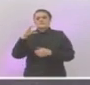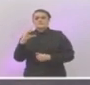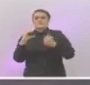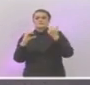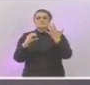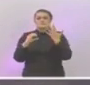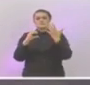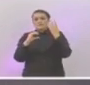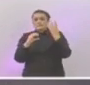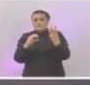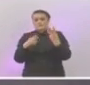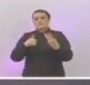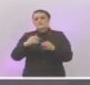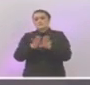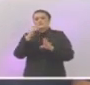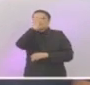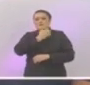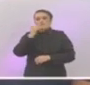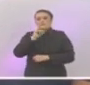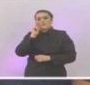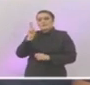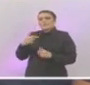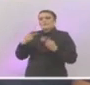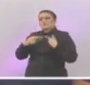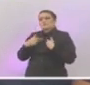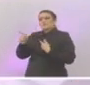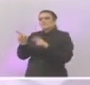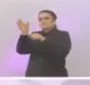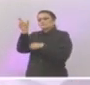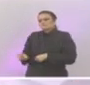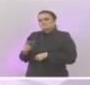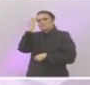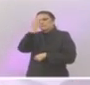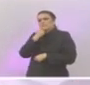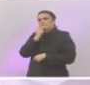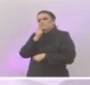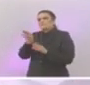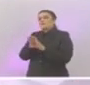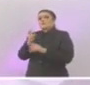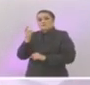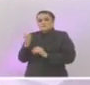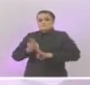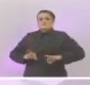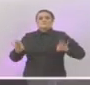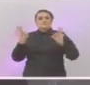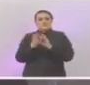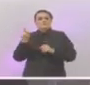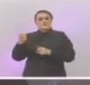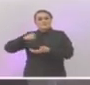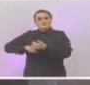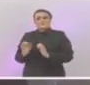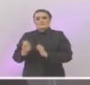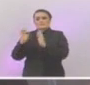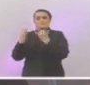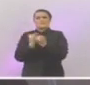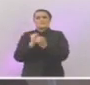Confianza C3 para evaluar y mejorar la calidad de nuestros policías es otra parte importante de este complejo. También